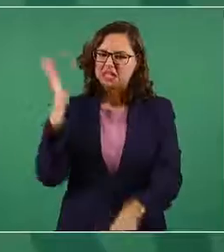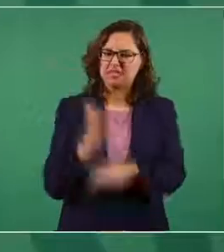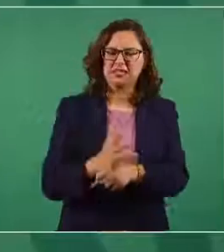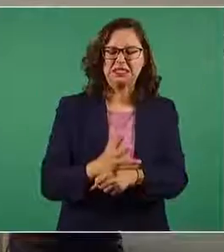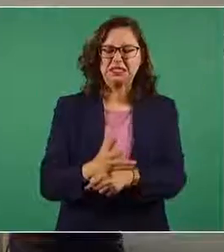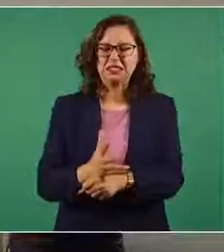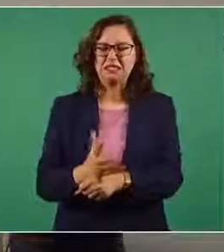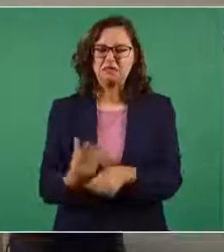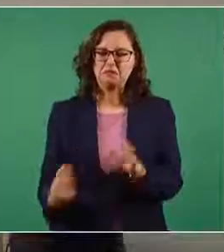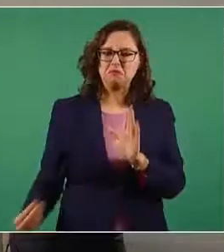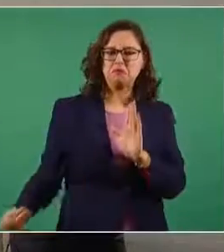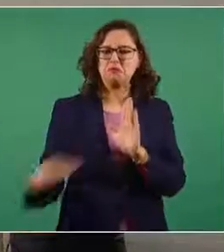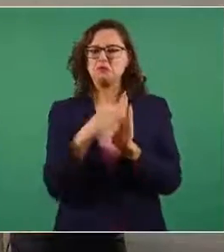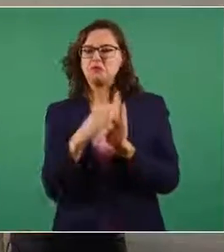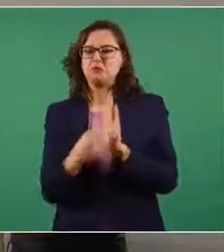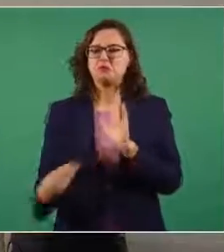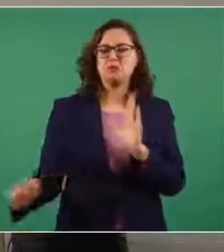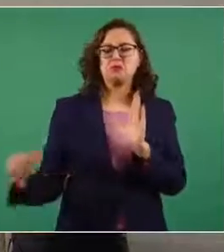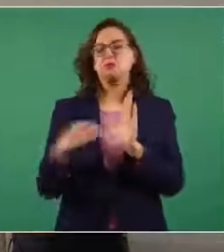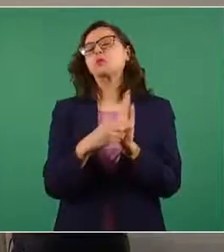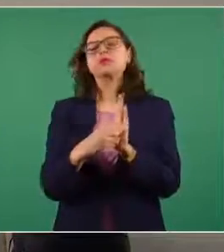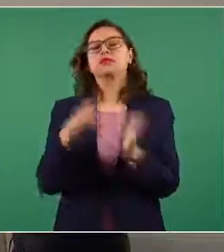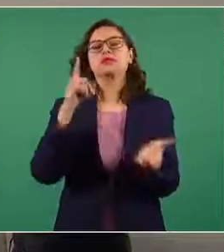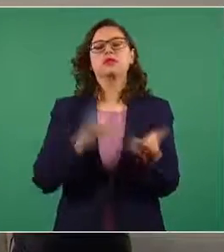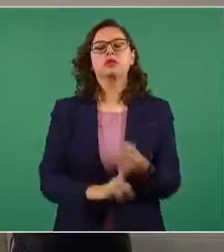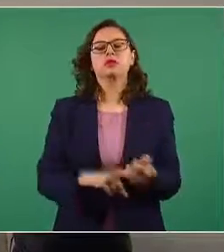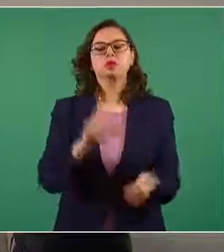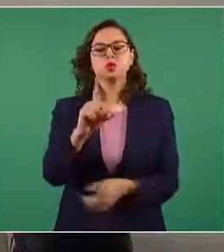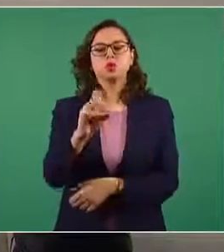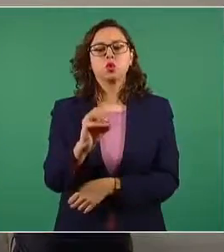porque creo que le agregaron dolo.